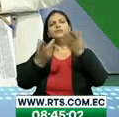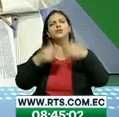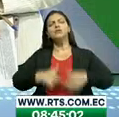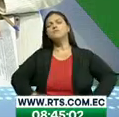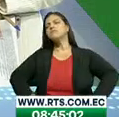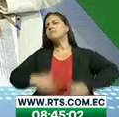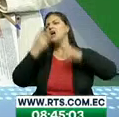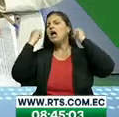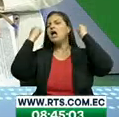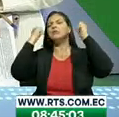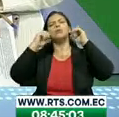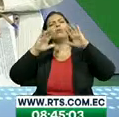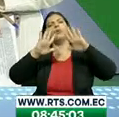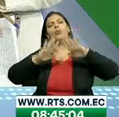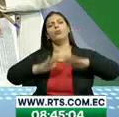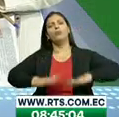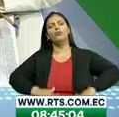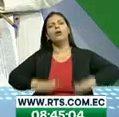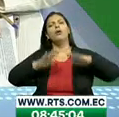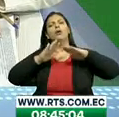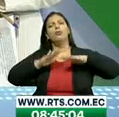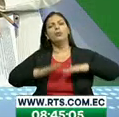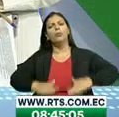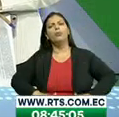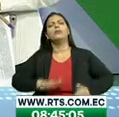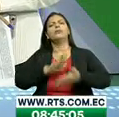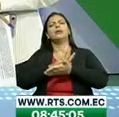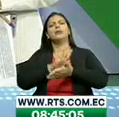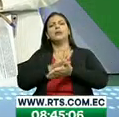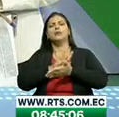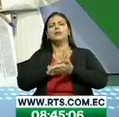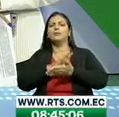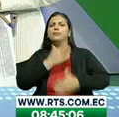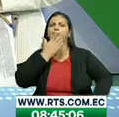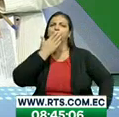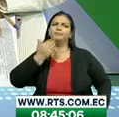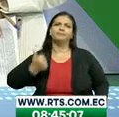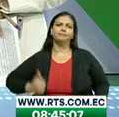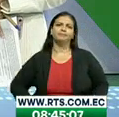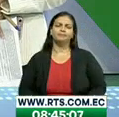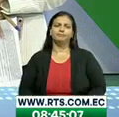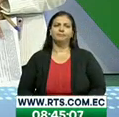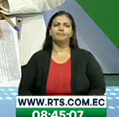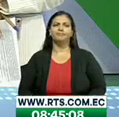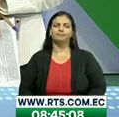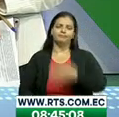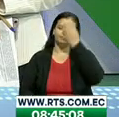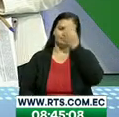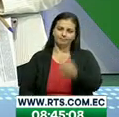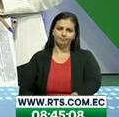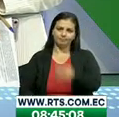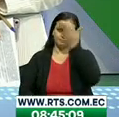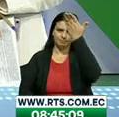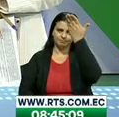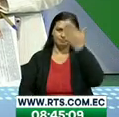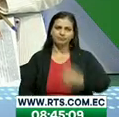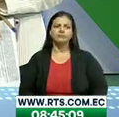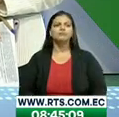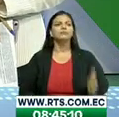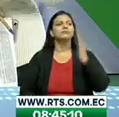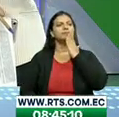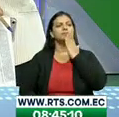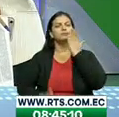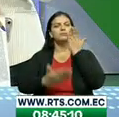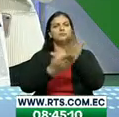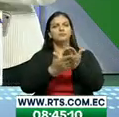y evitemos que esta situación se salga de las manos. Buenos días. Gracias, Jorge. Vamos a estar pendientes de todo lo que acontezca